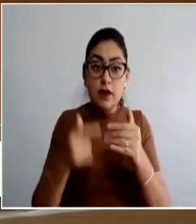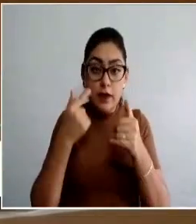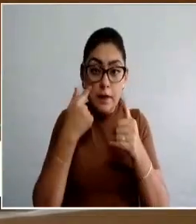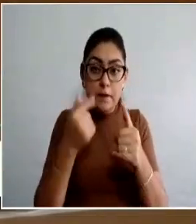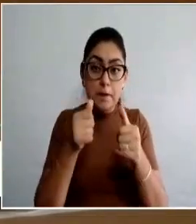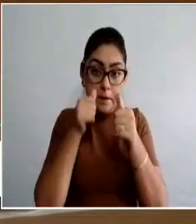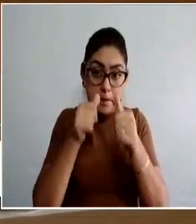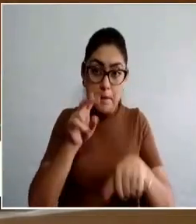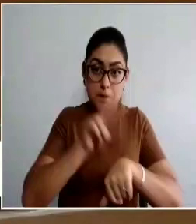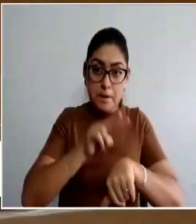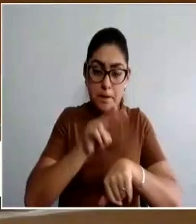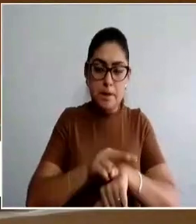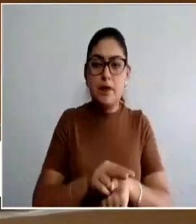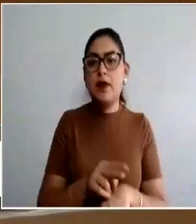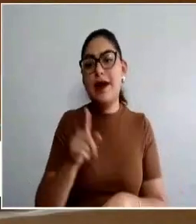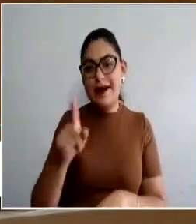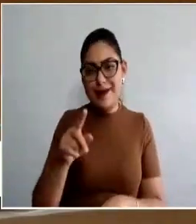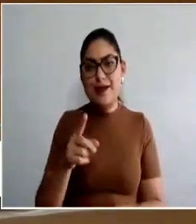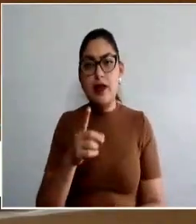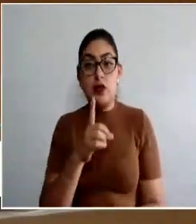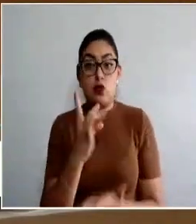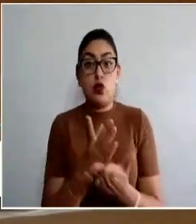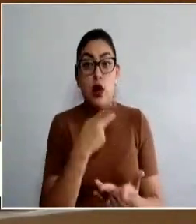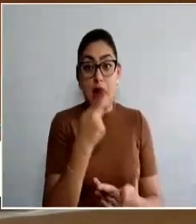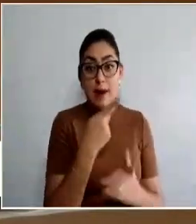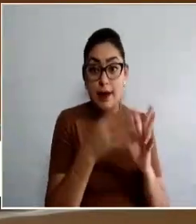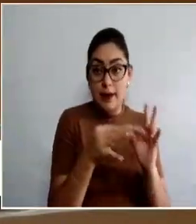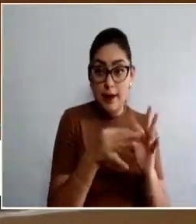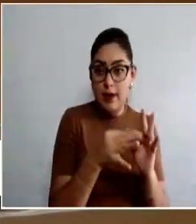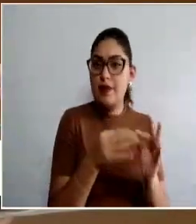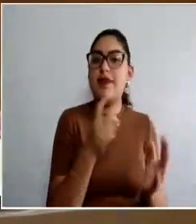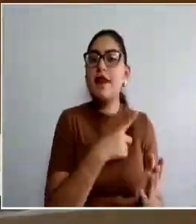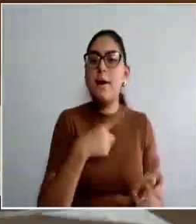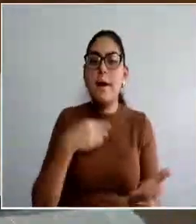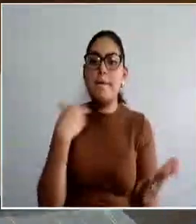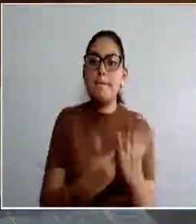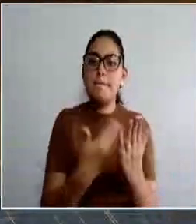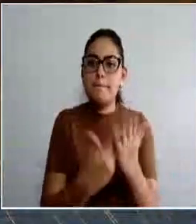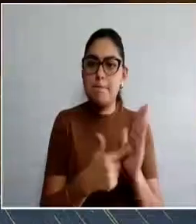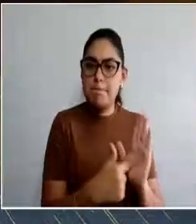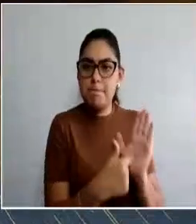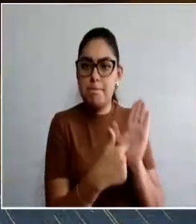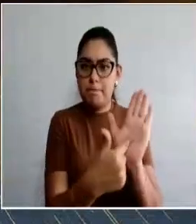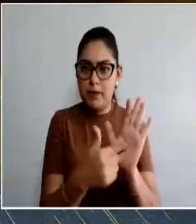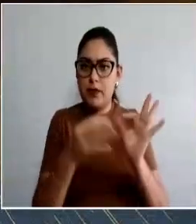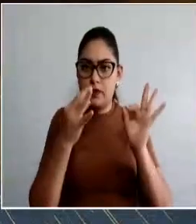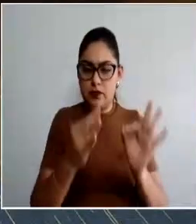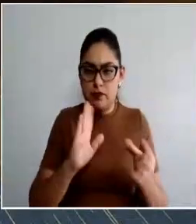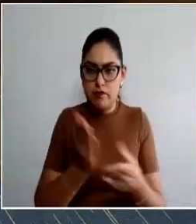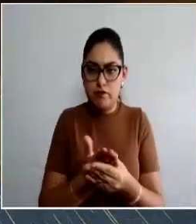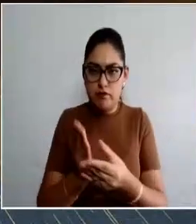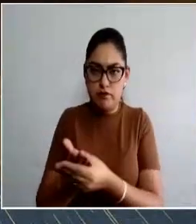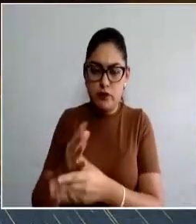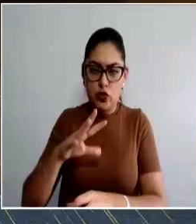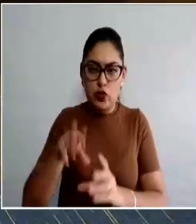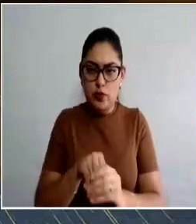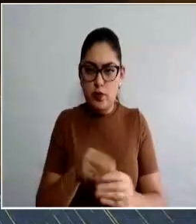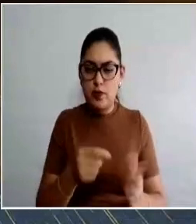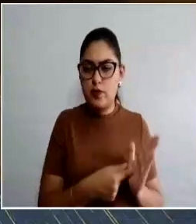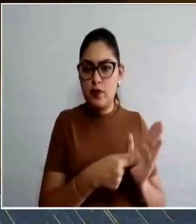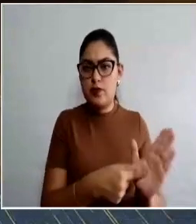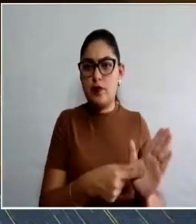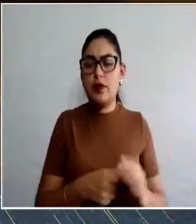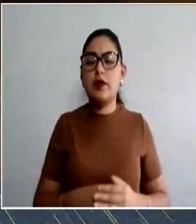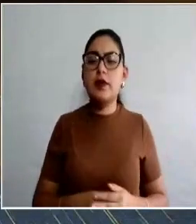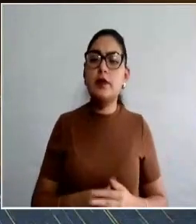correspondía demostrar que aportó tales elementos es la cuenta magistrada magistrados Gracias secretario magistrado magistrado está consideración el proyecto de cuenta habrá